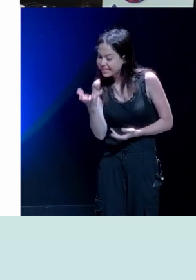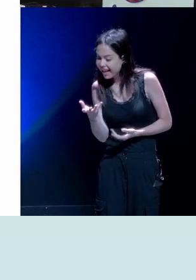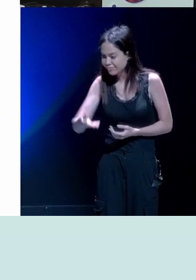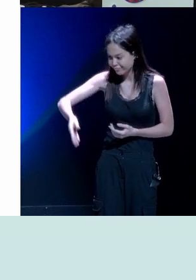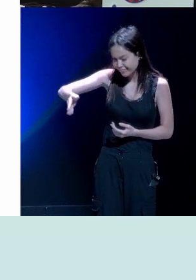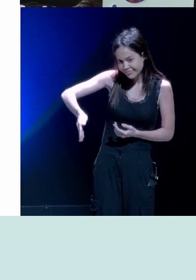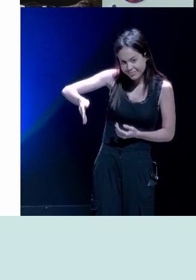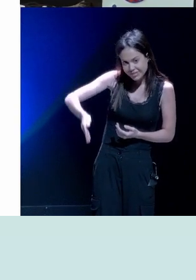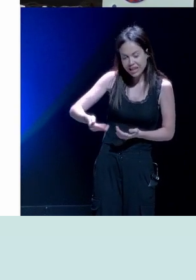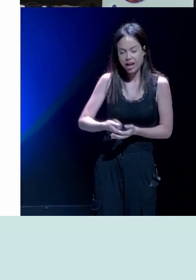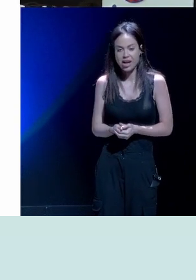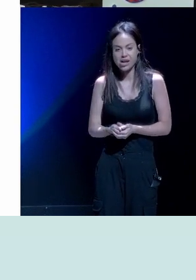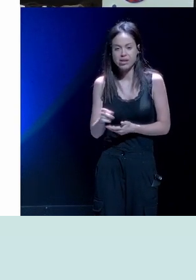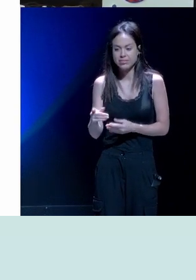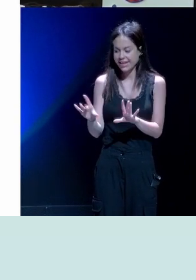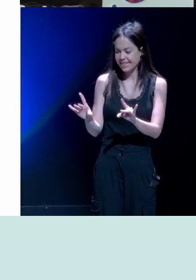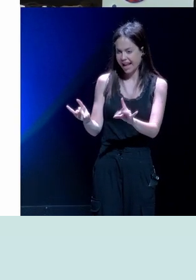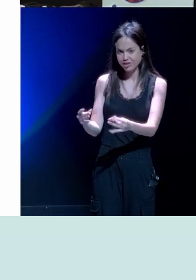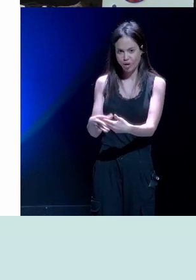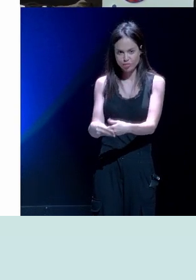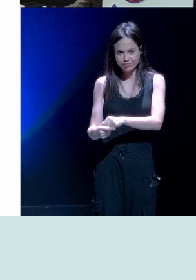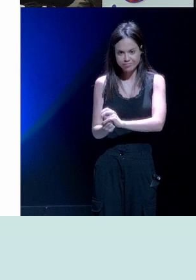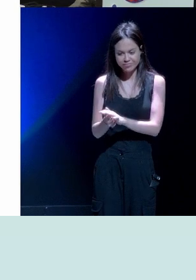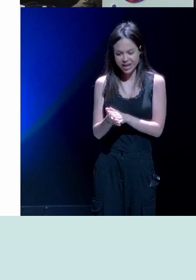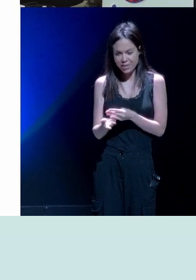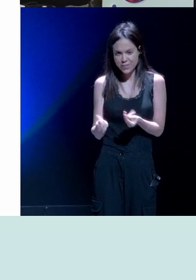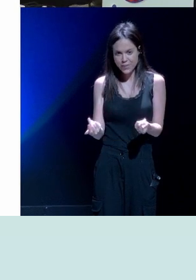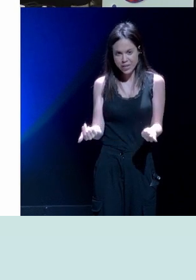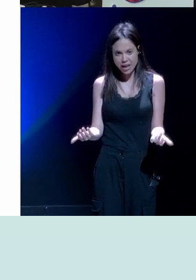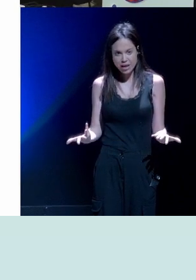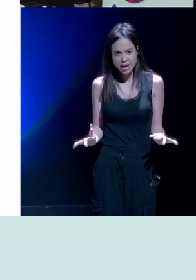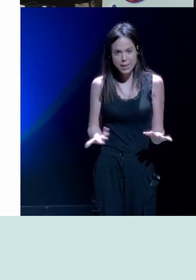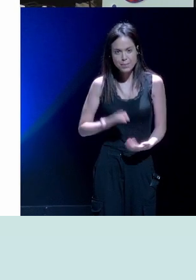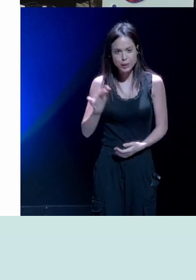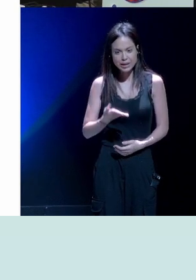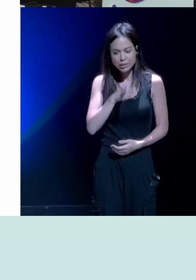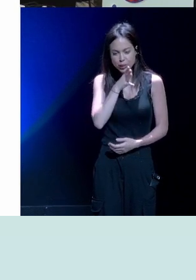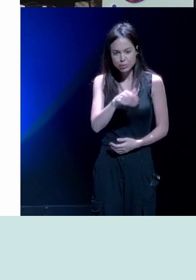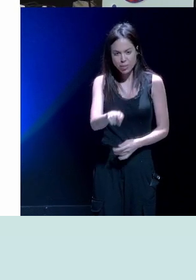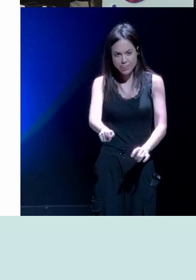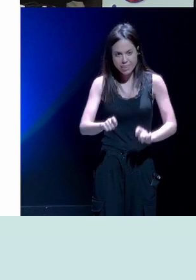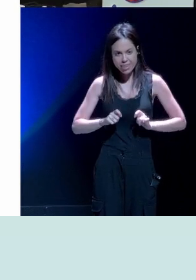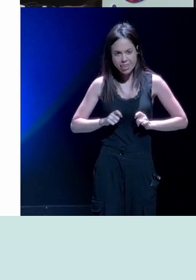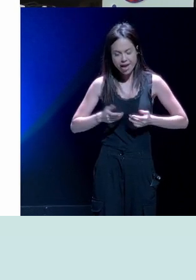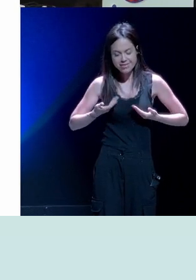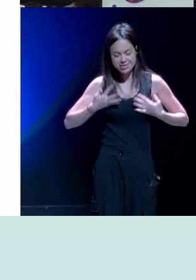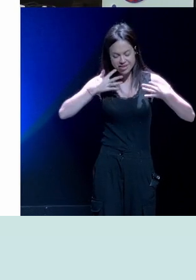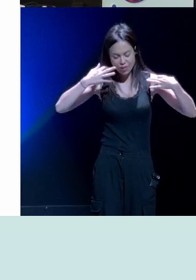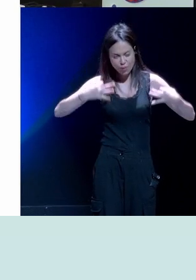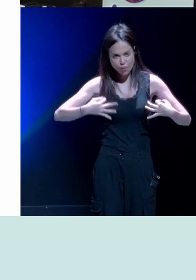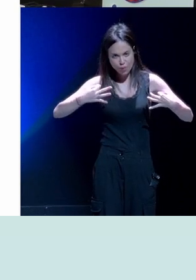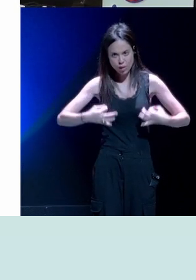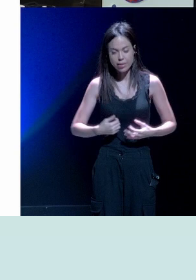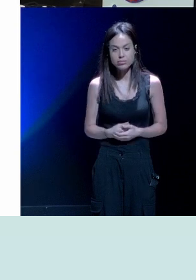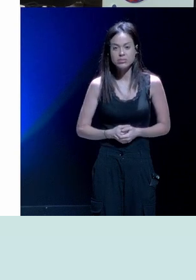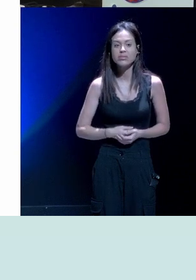mano, el tacto es muy importante porque esto da seguridad. Y además,